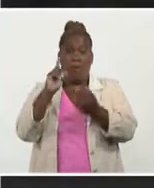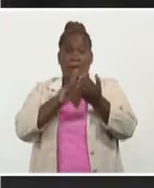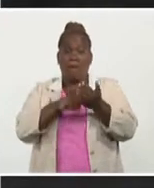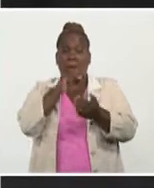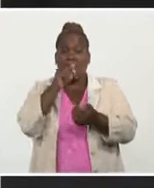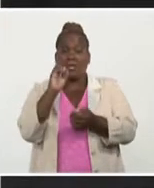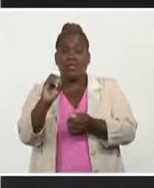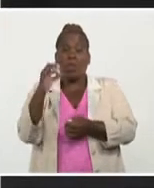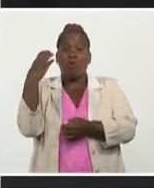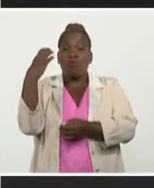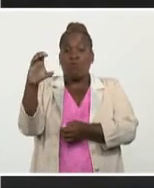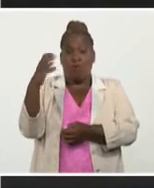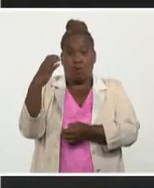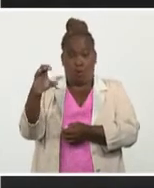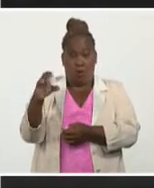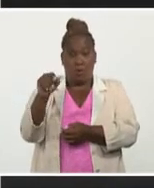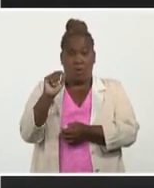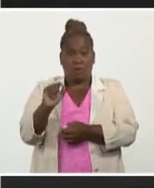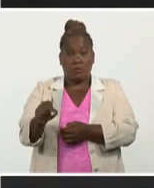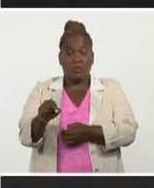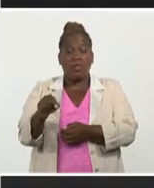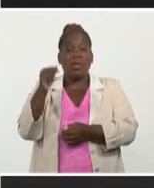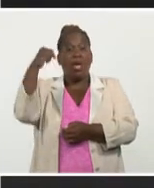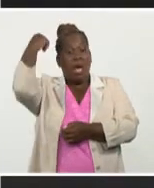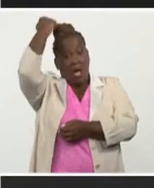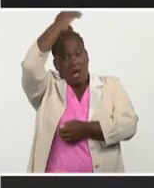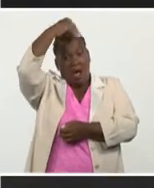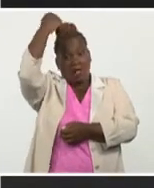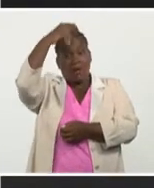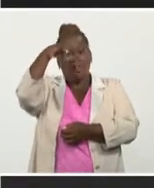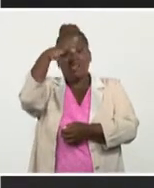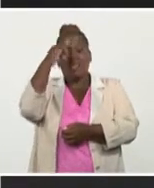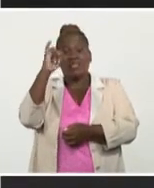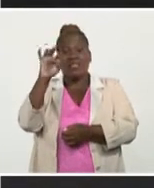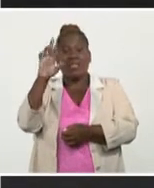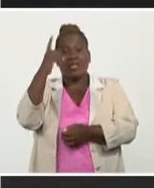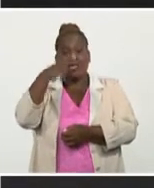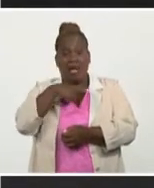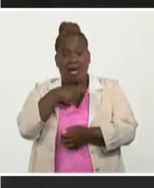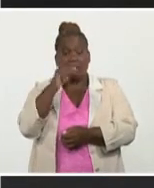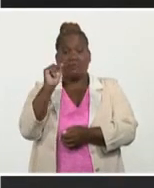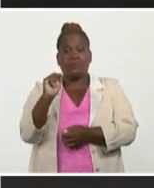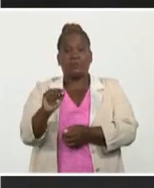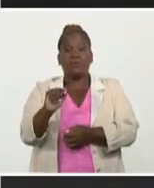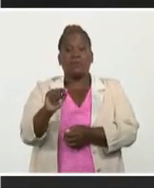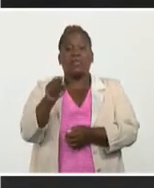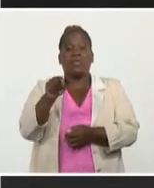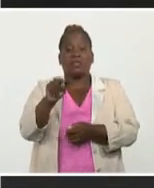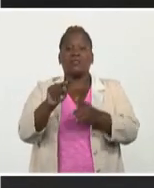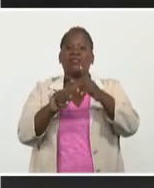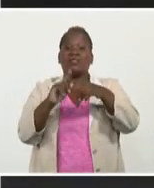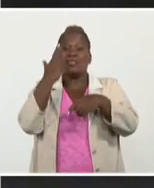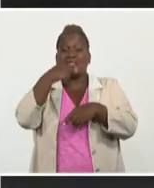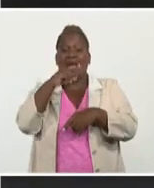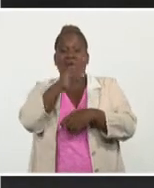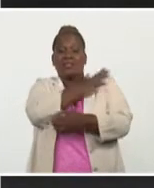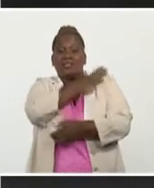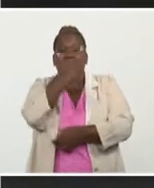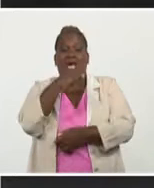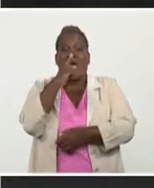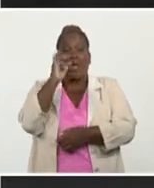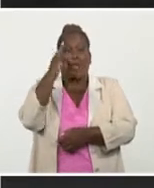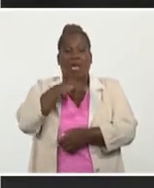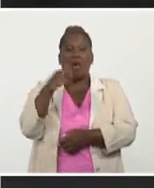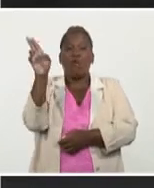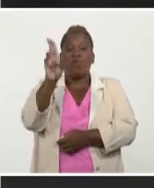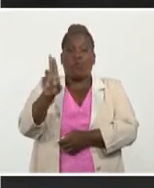Comunista Colombiano, el BAT Árabe Socialista de Siria, el Chamachá Mapinduzi de Tanzania y el Frente Amplio de Uruguay,